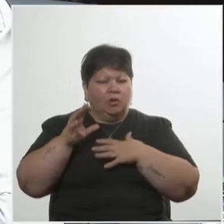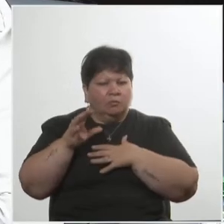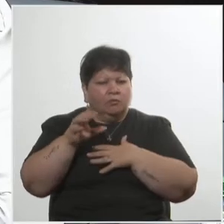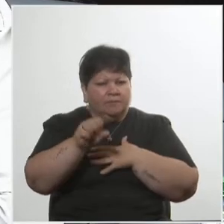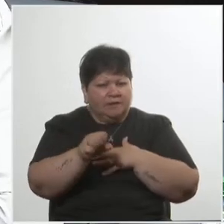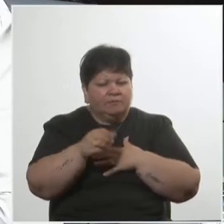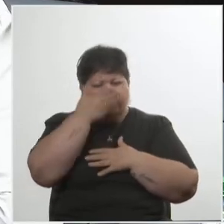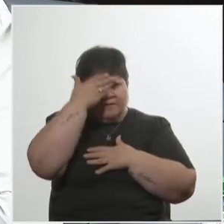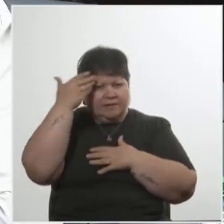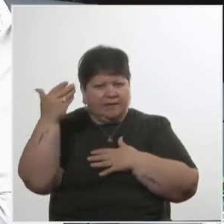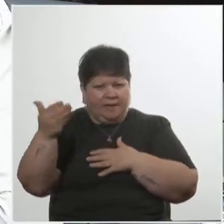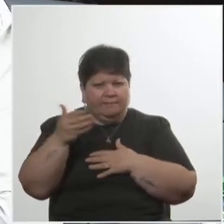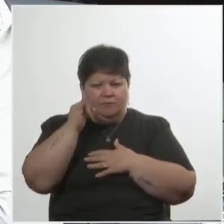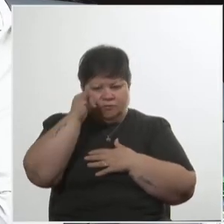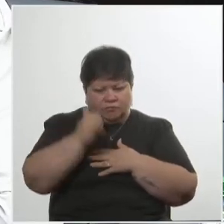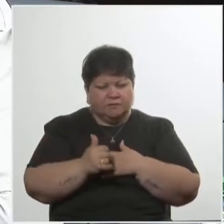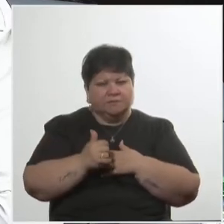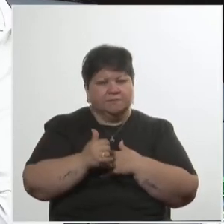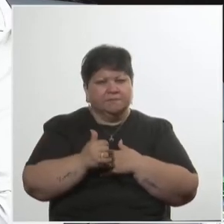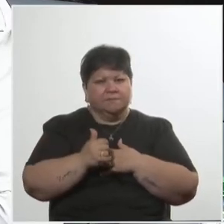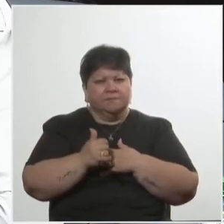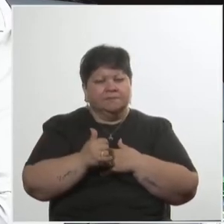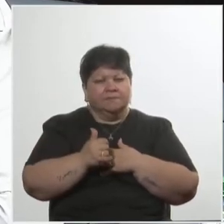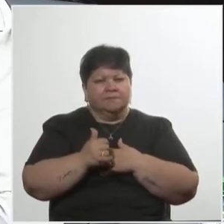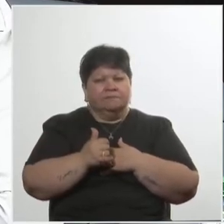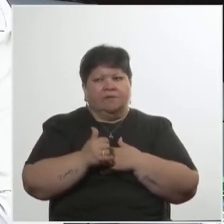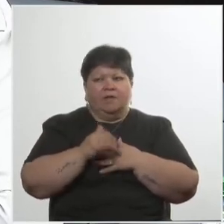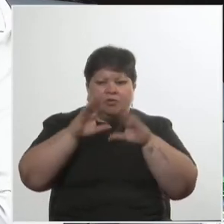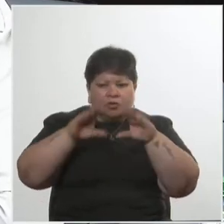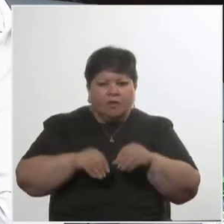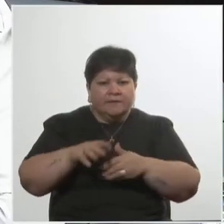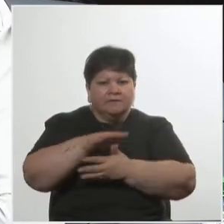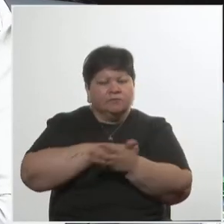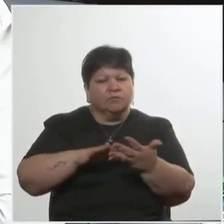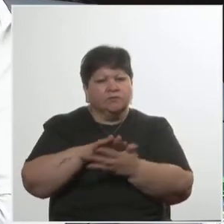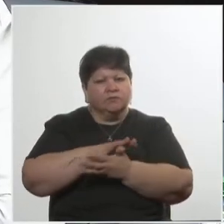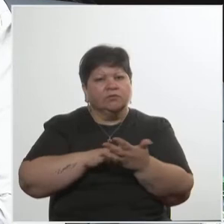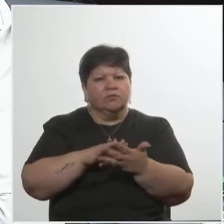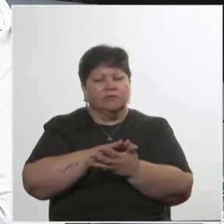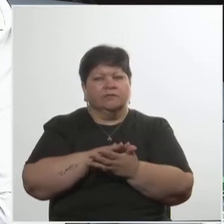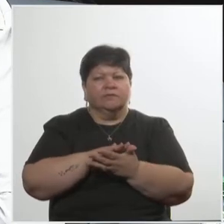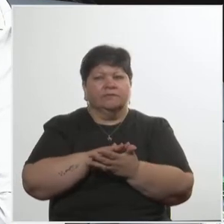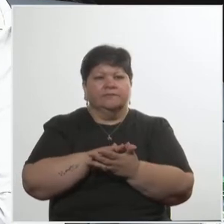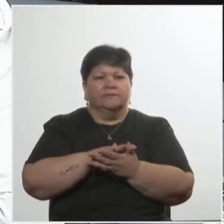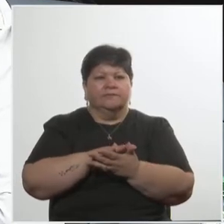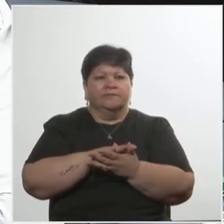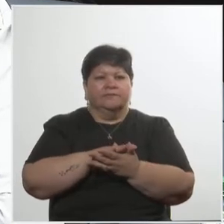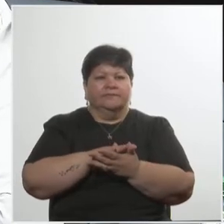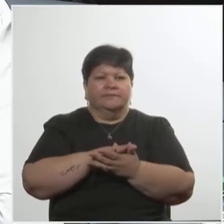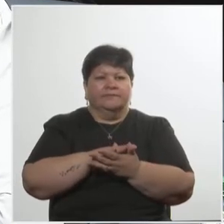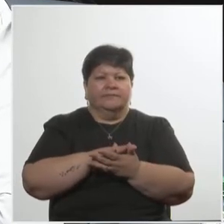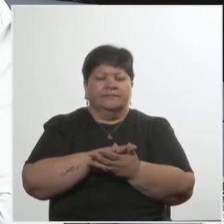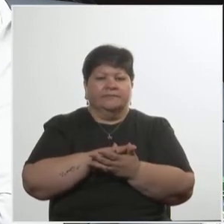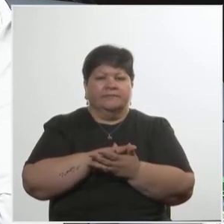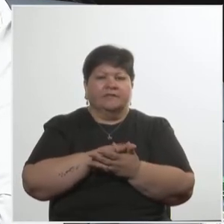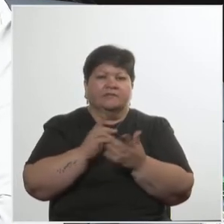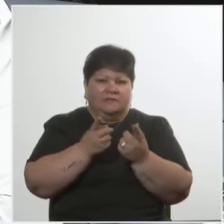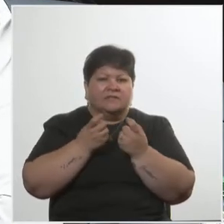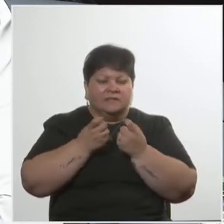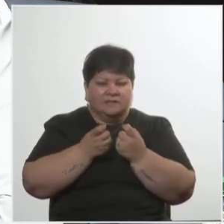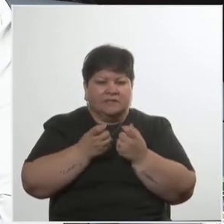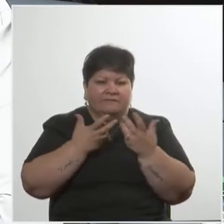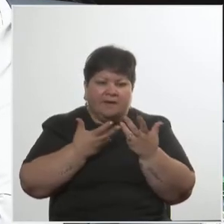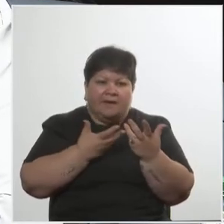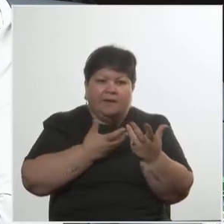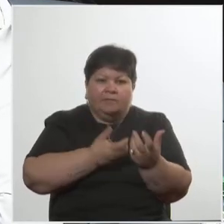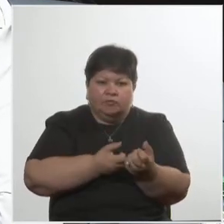frente amplio acompañar todas aquellas situaciones donde era se debía reparar